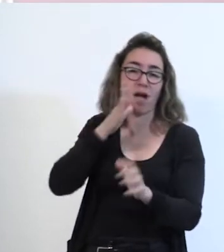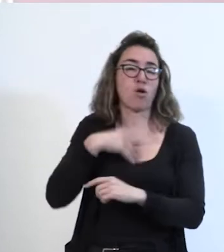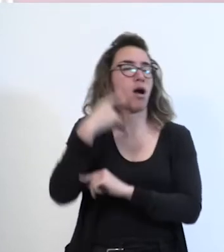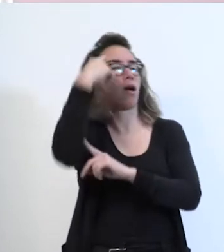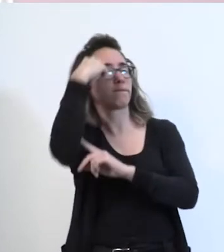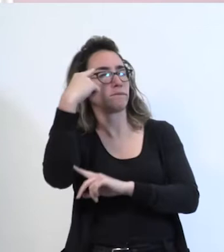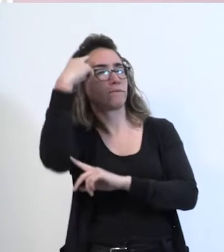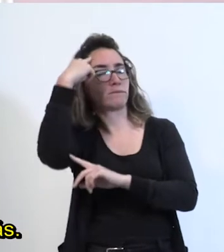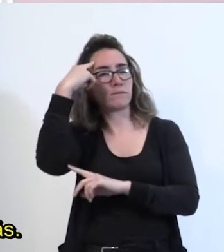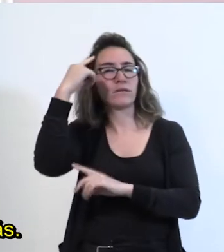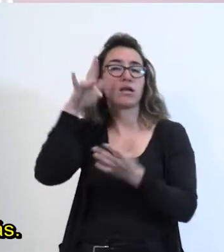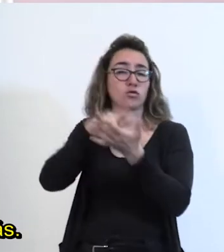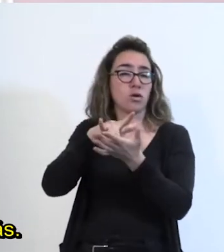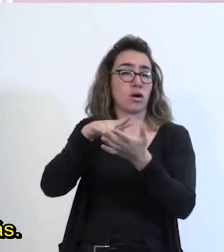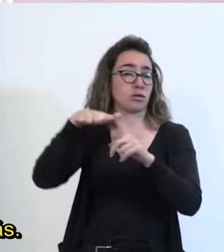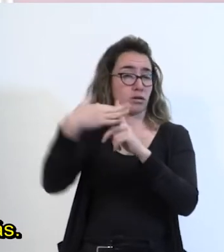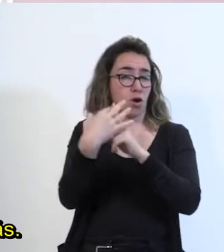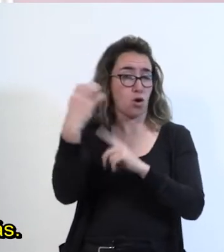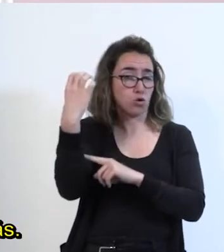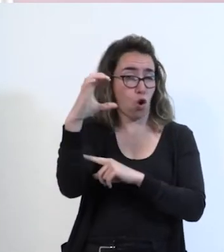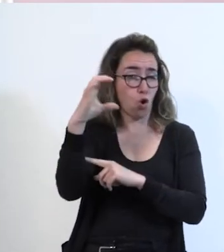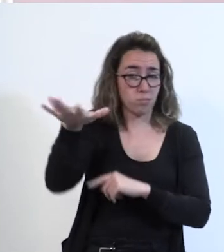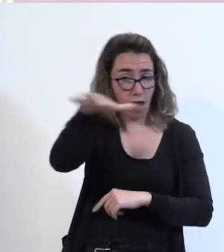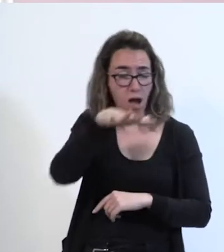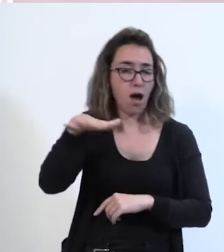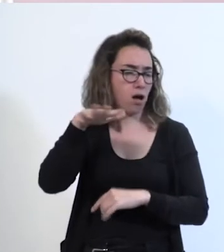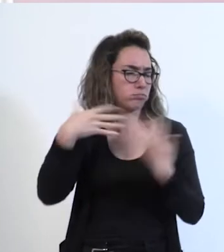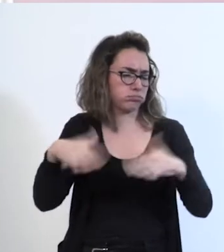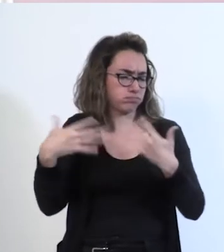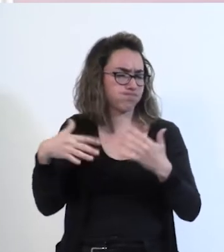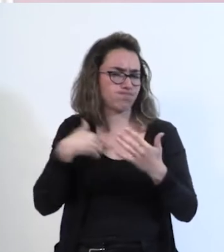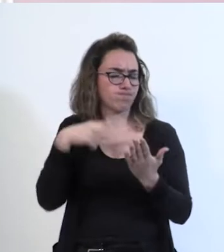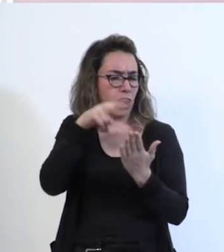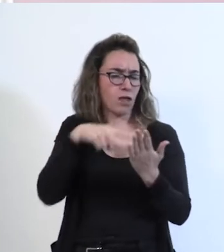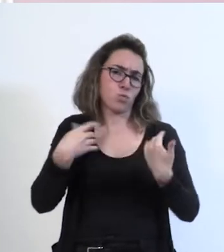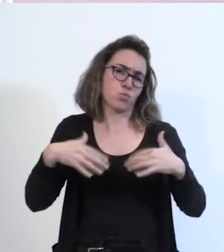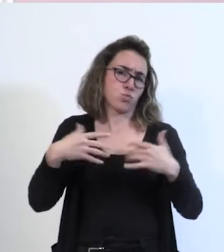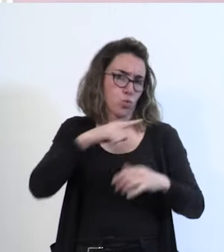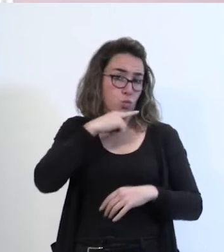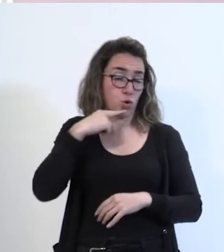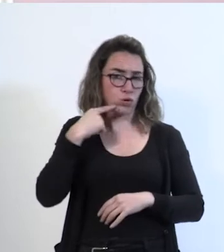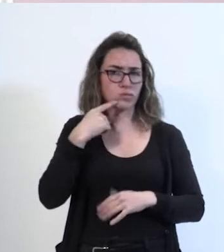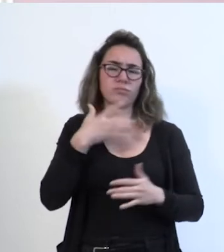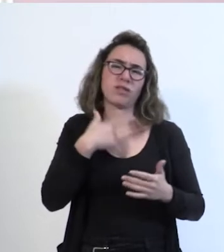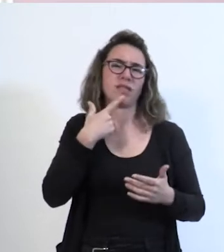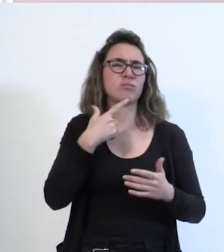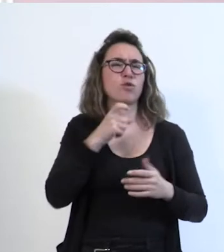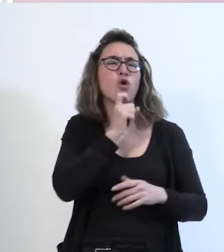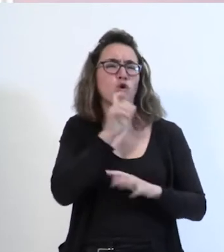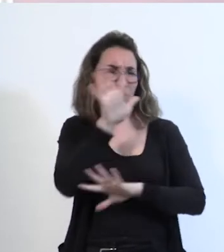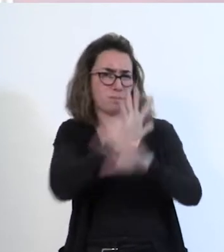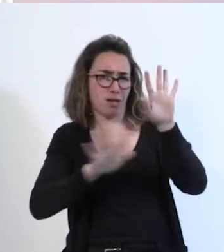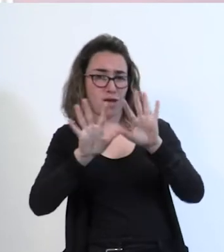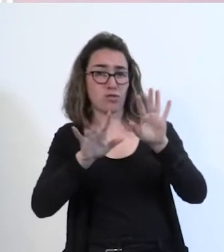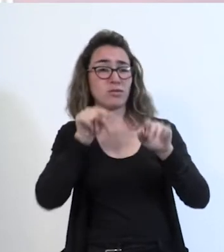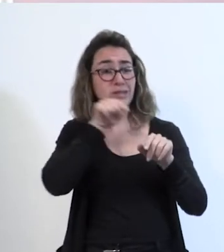memoria ahora denuncias que he leído sobre el caso de Colombia y demás, ¿no? Es muy complicado toda esta reconciliación en la sociedad. Claro, y todo esto también